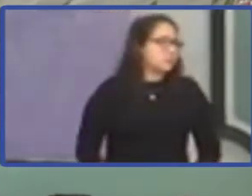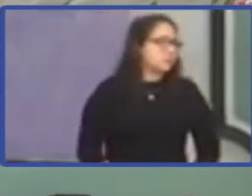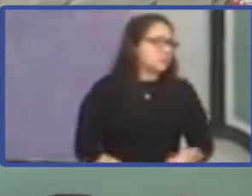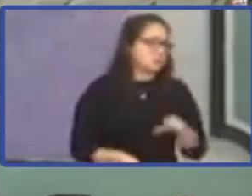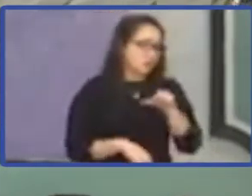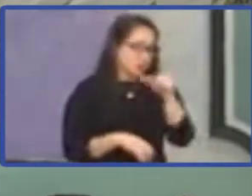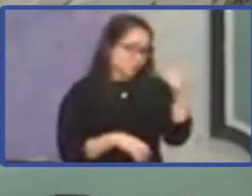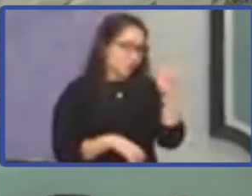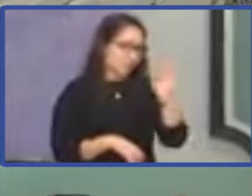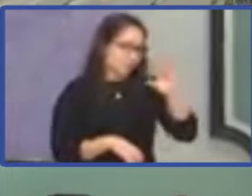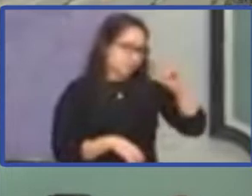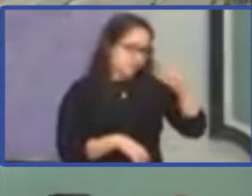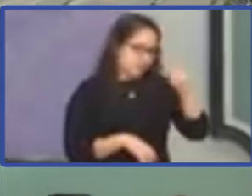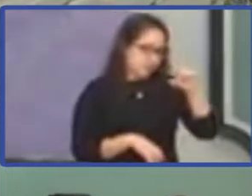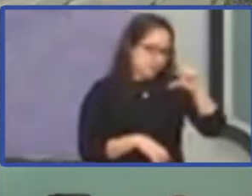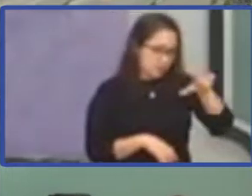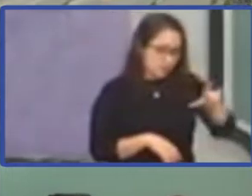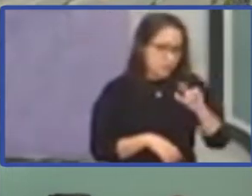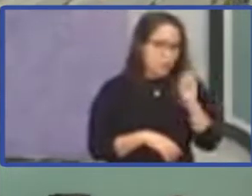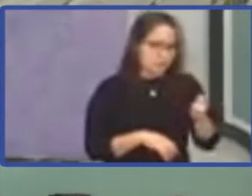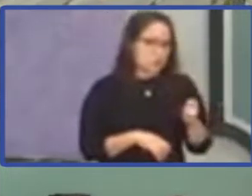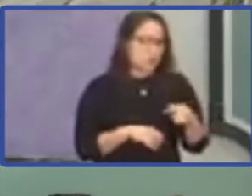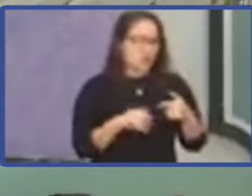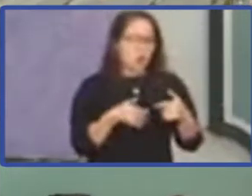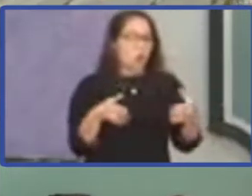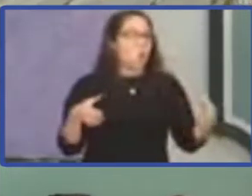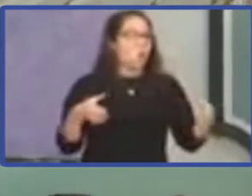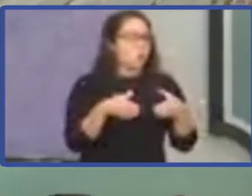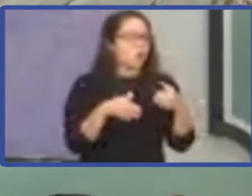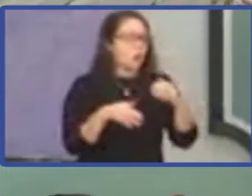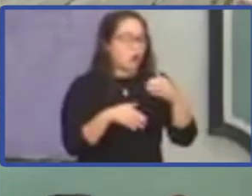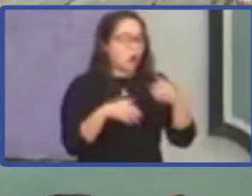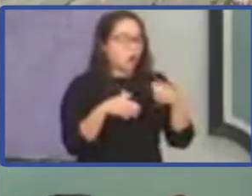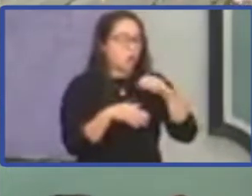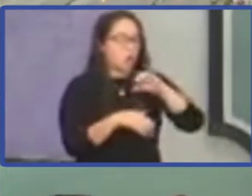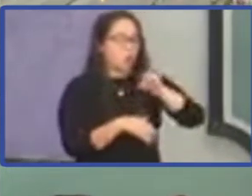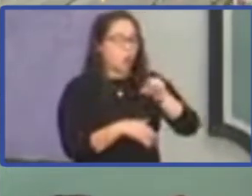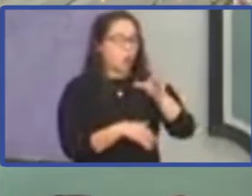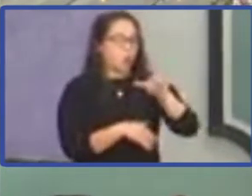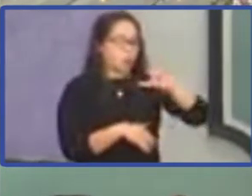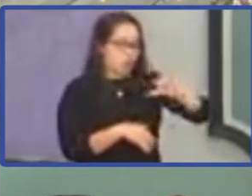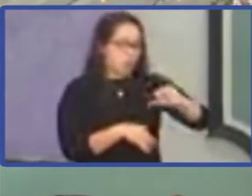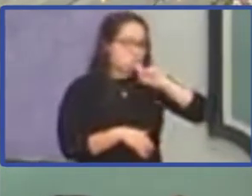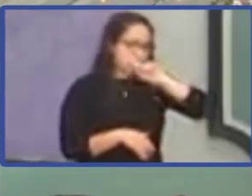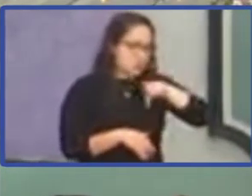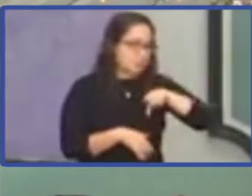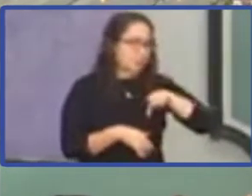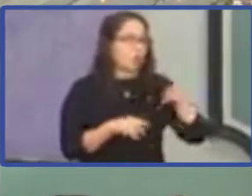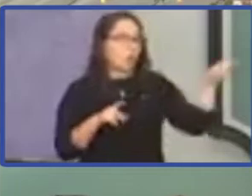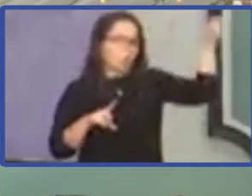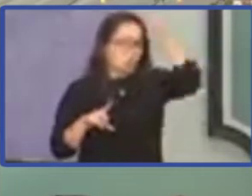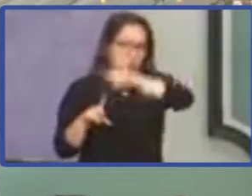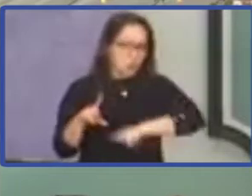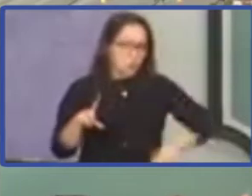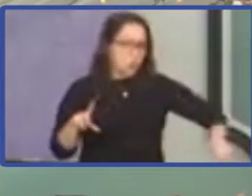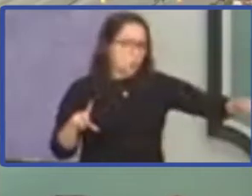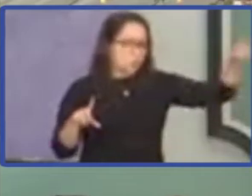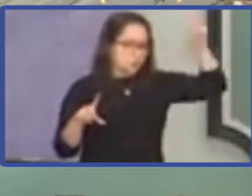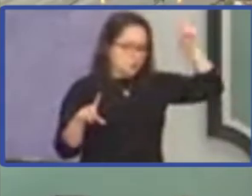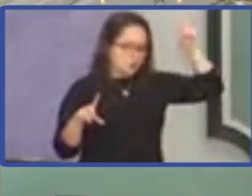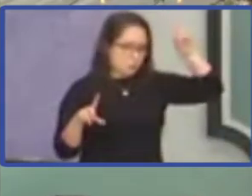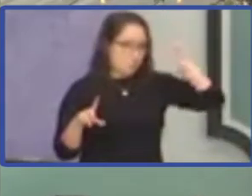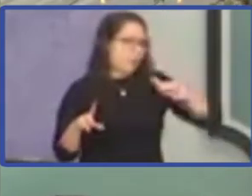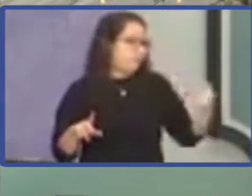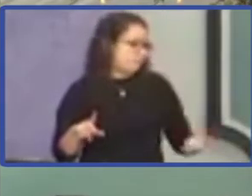el conjunto de Julia que también es autos semejante con un área finita y un perímetro, la orillita es infinita,